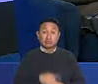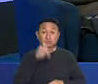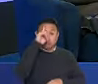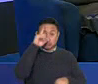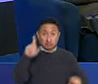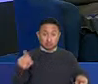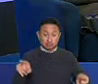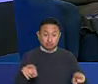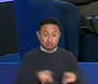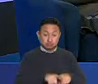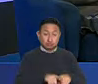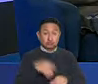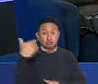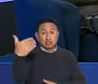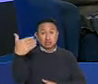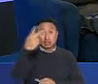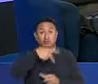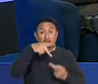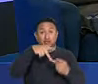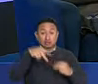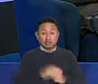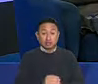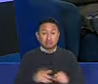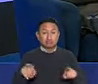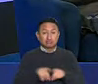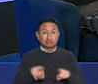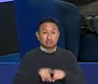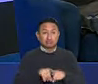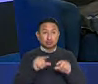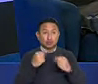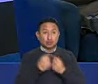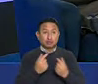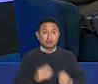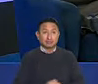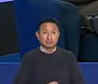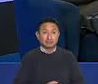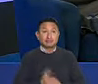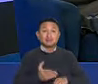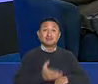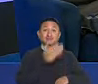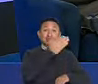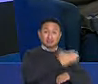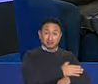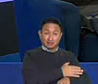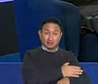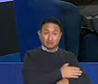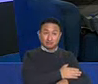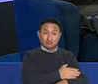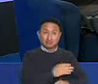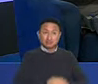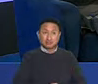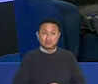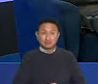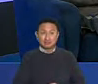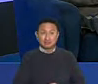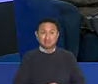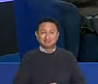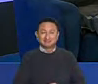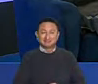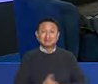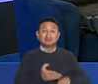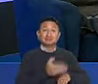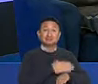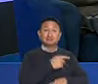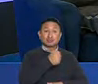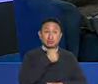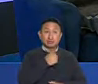no. Alcaldía y prefectura de la misma línea política. Y iba a ser infidente en la anterior, cuando vine de candidato en entrevista. Sí. Yo